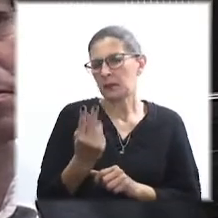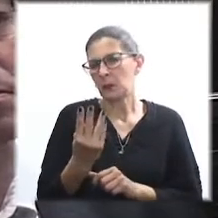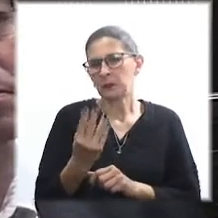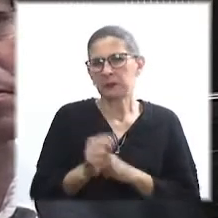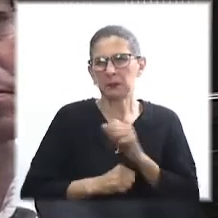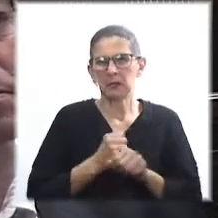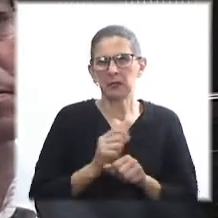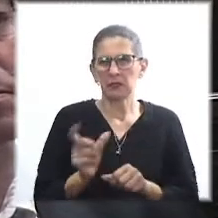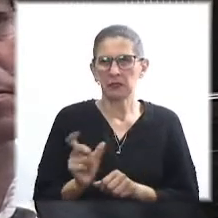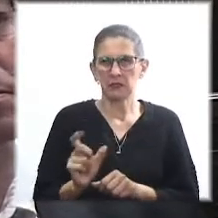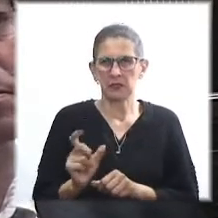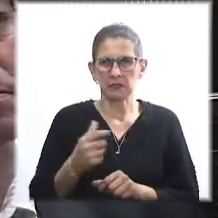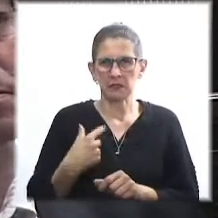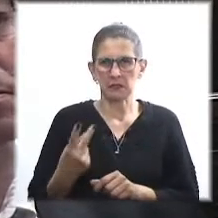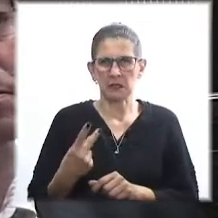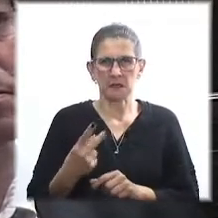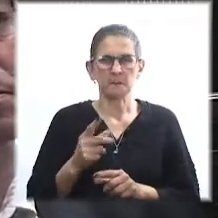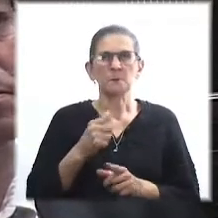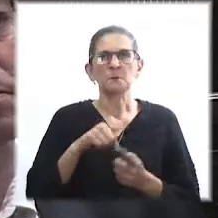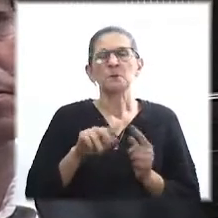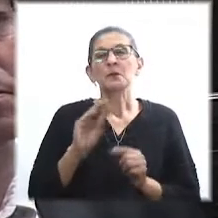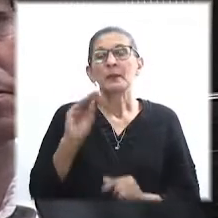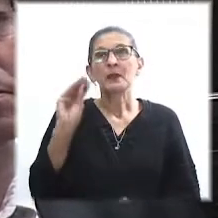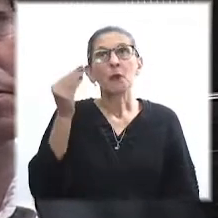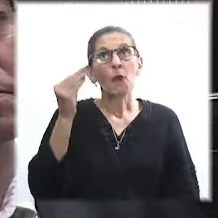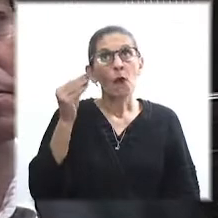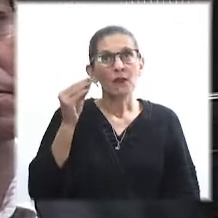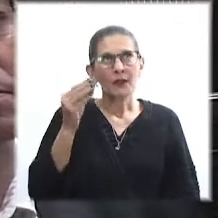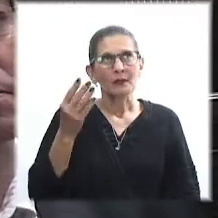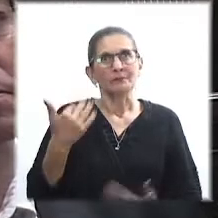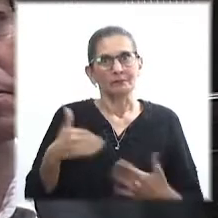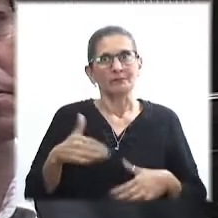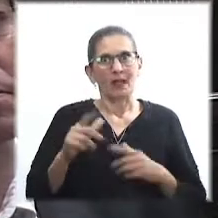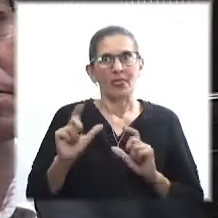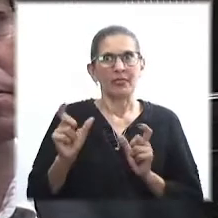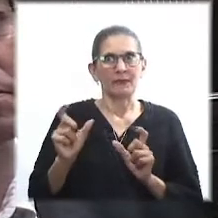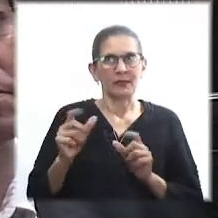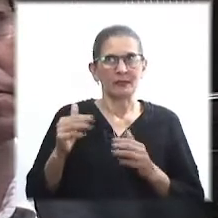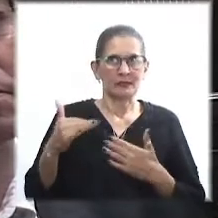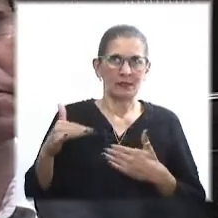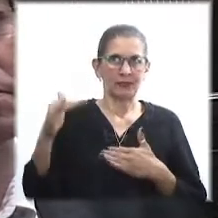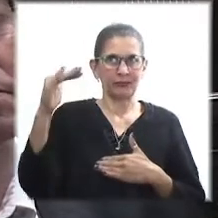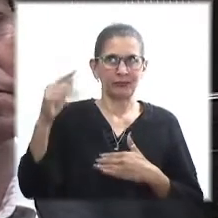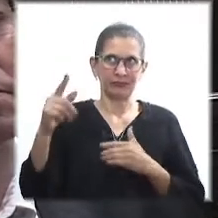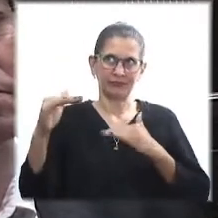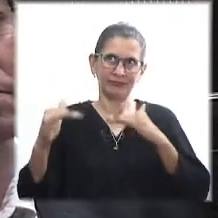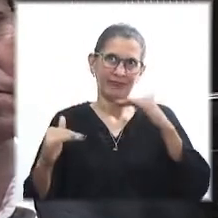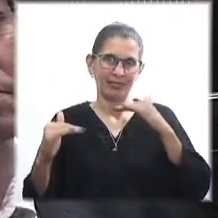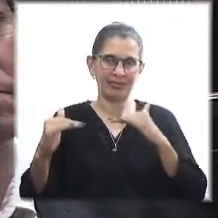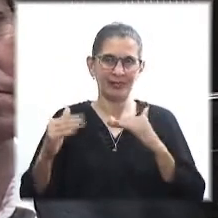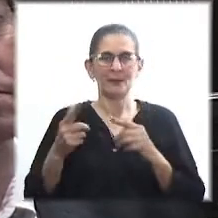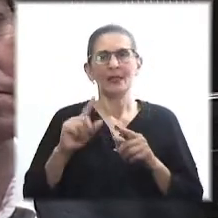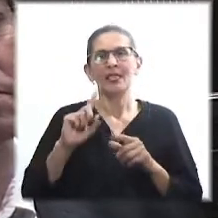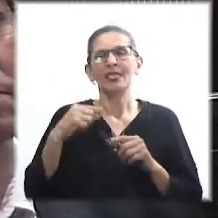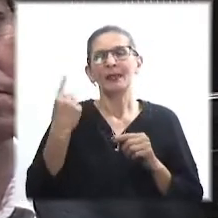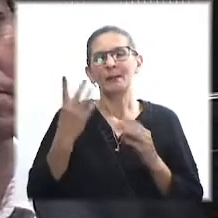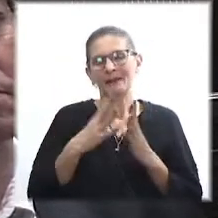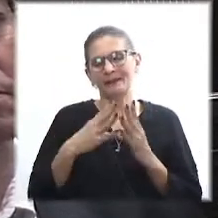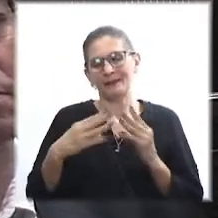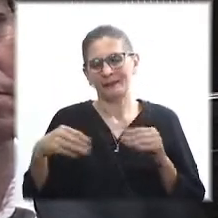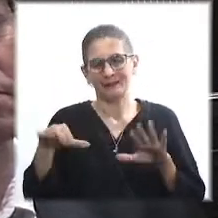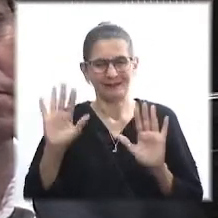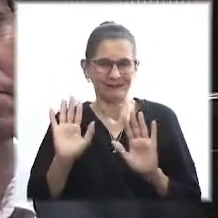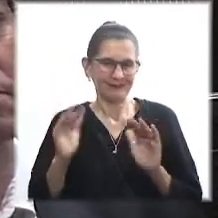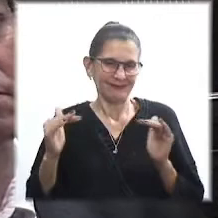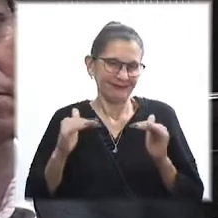pero a la edad siendo jóvenes es una diferencia grande. Después se pierde esa